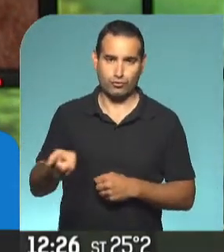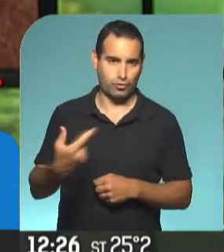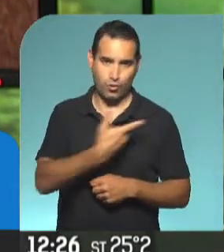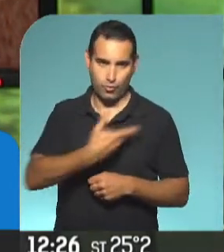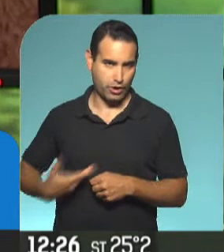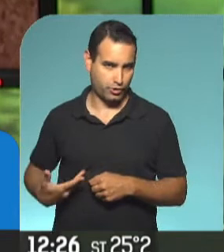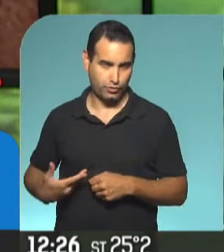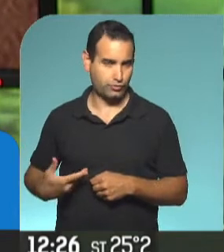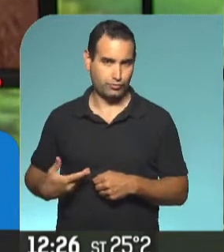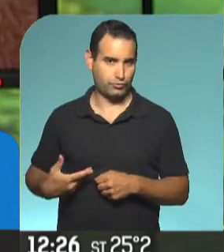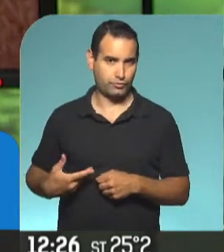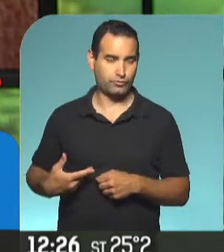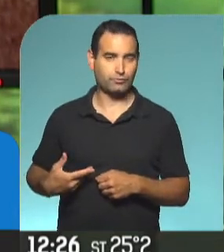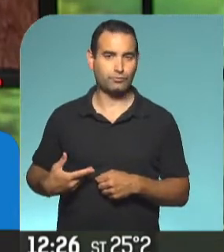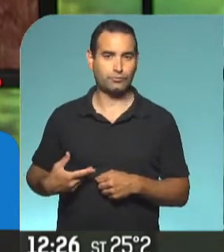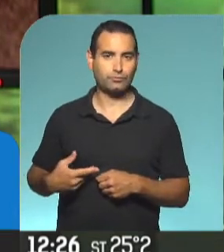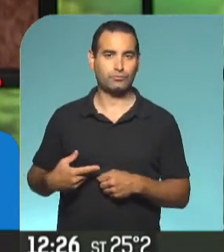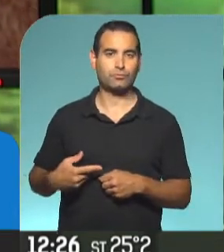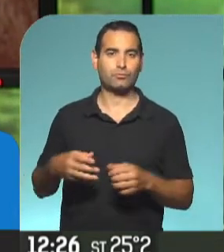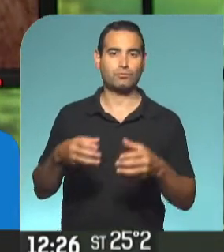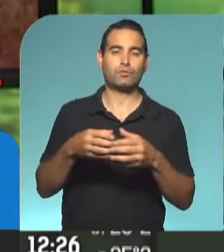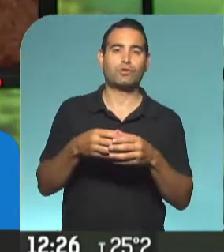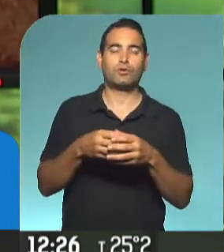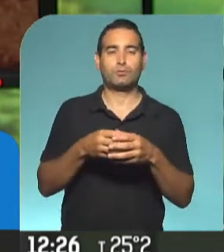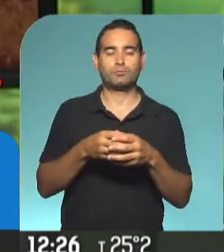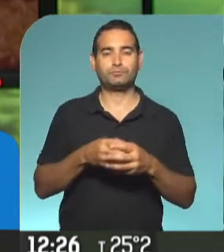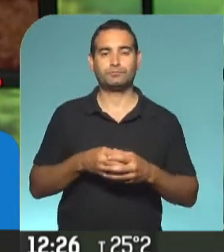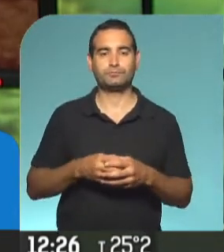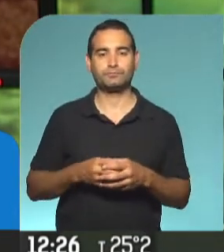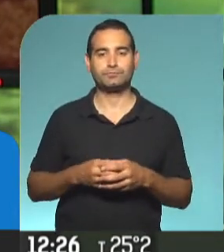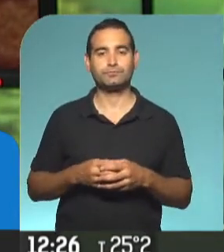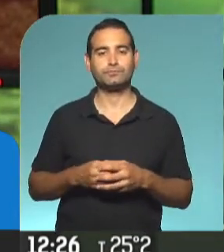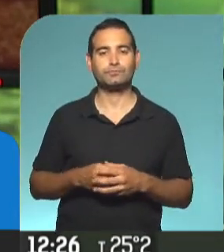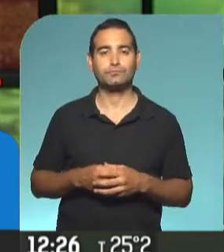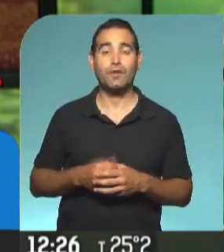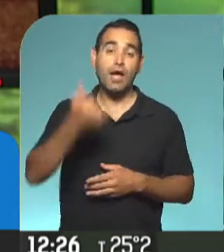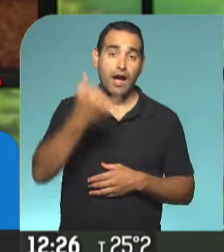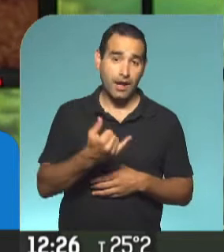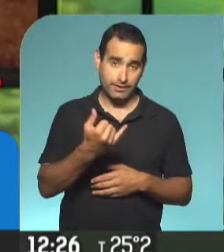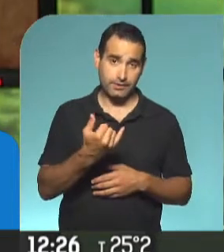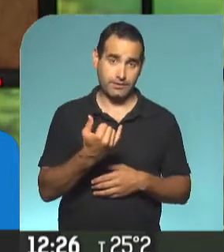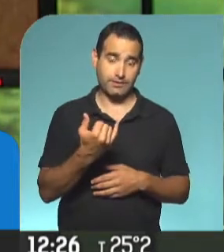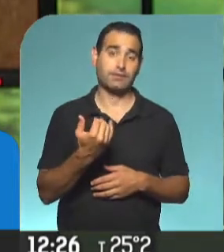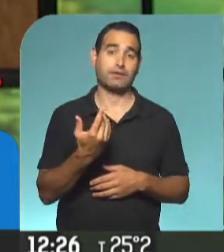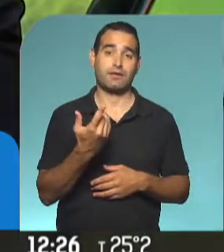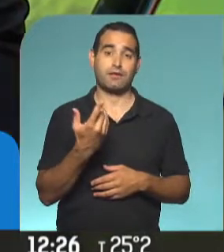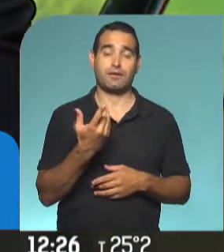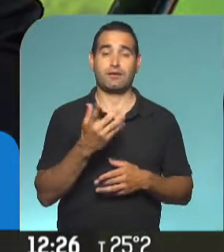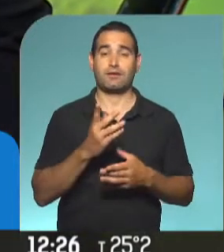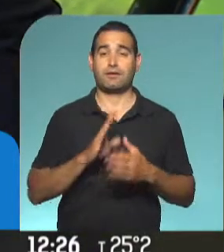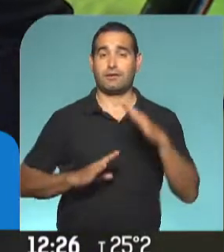son el brazo opositor dentro de la economía derecha y dirigentes en la mesa de